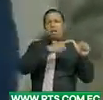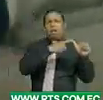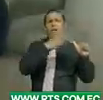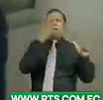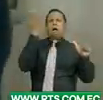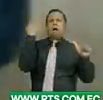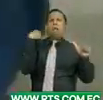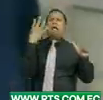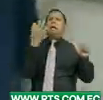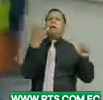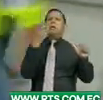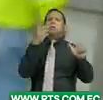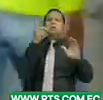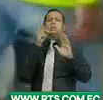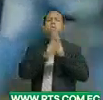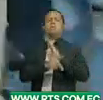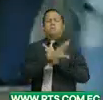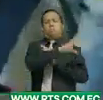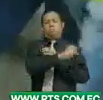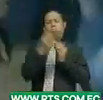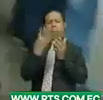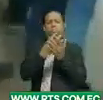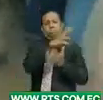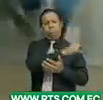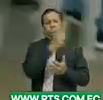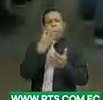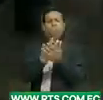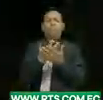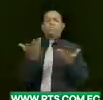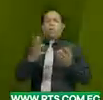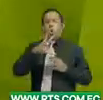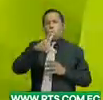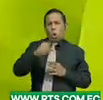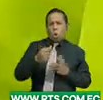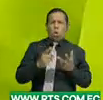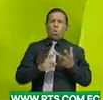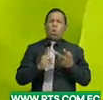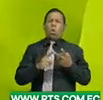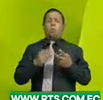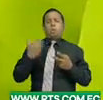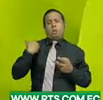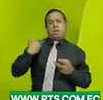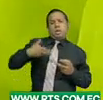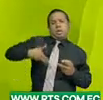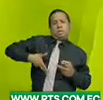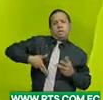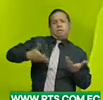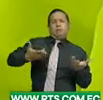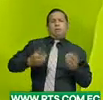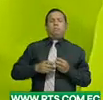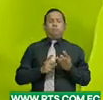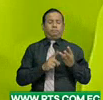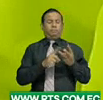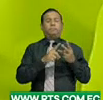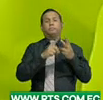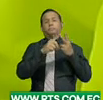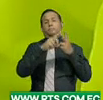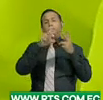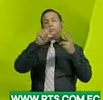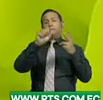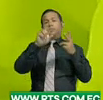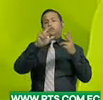detenciones anteriores, 10 por robo, 2 por hurto y 1 por tenencia de armas no autorizadas. Darwin Antonio